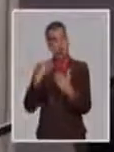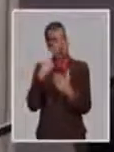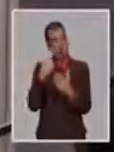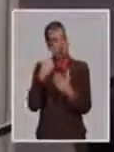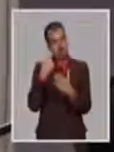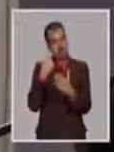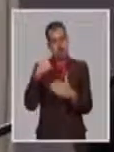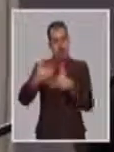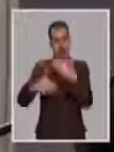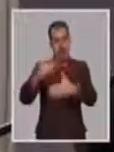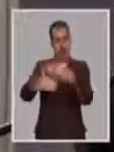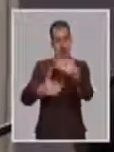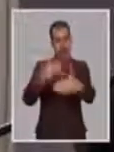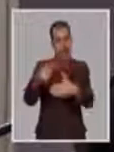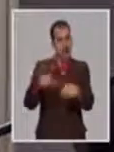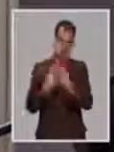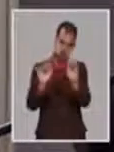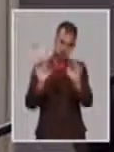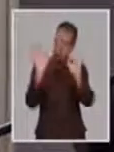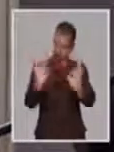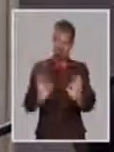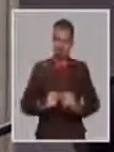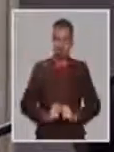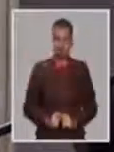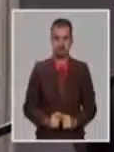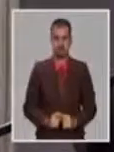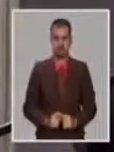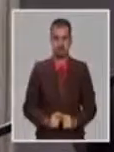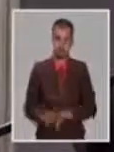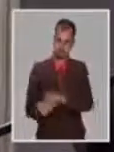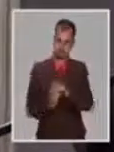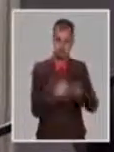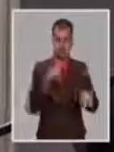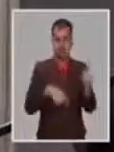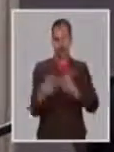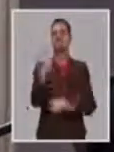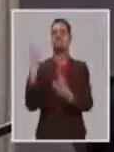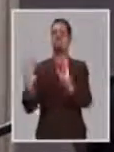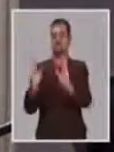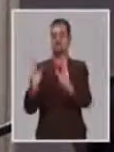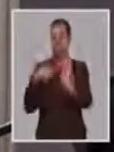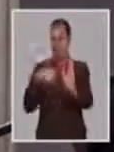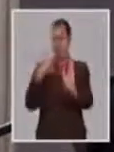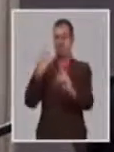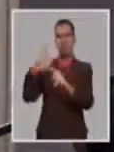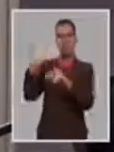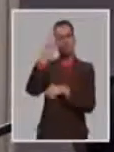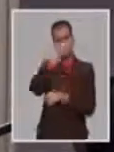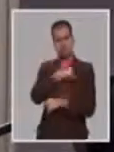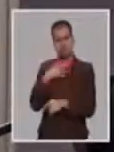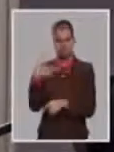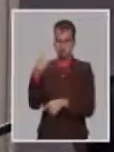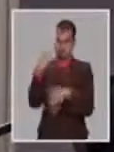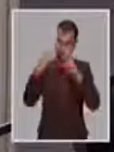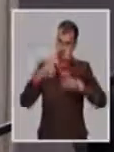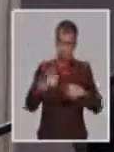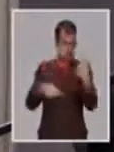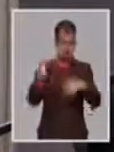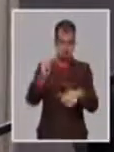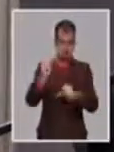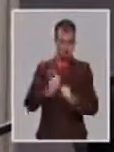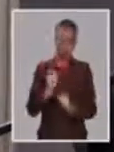vacunas que progresan por semana. Entonces, respecto al fase 3, ahora le vamos a dar la palabra a la doctora María Eugenia, que es la investigadora principal del